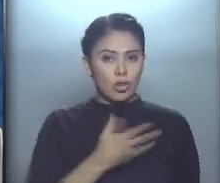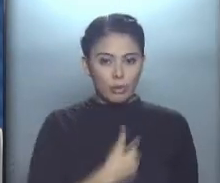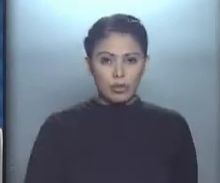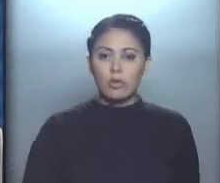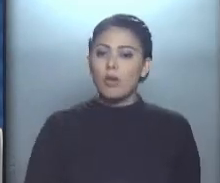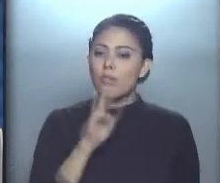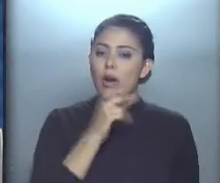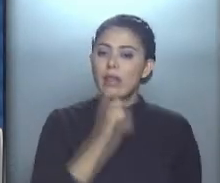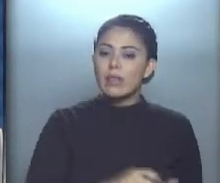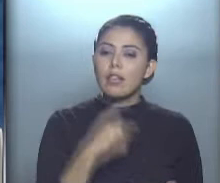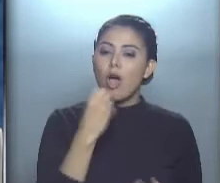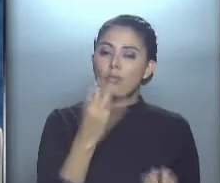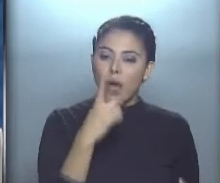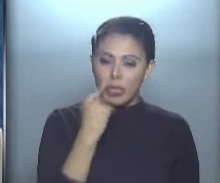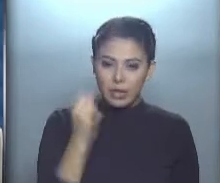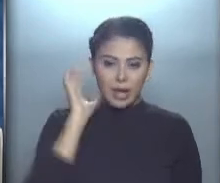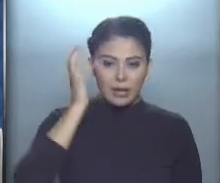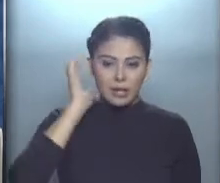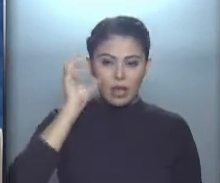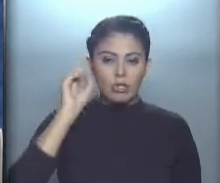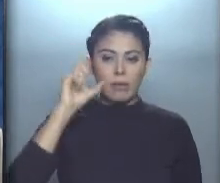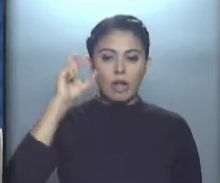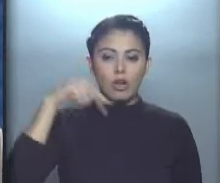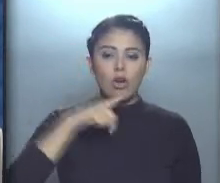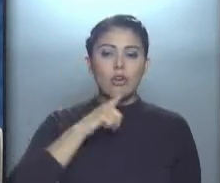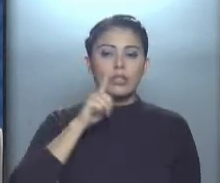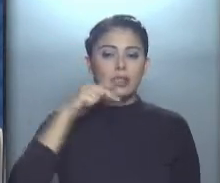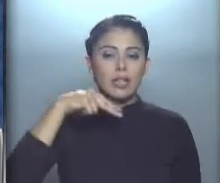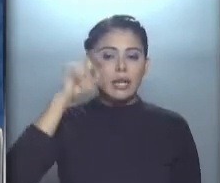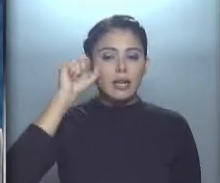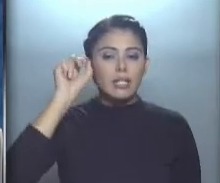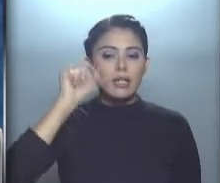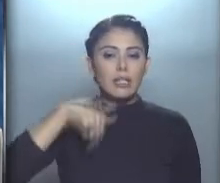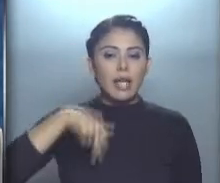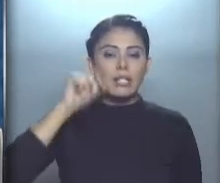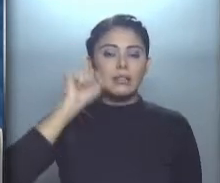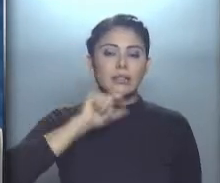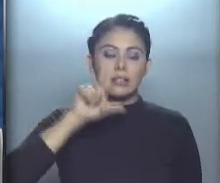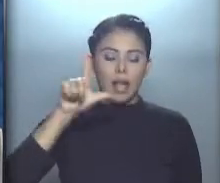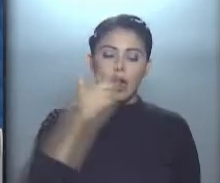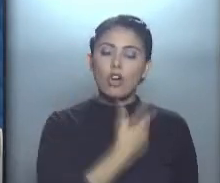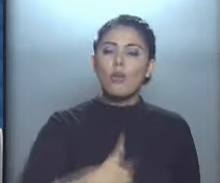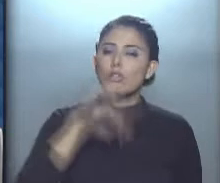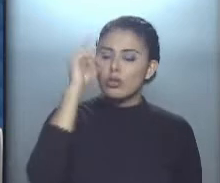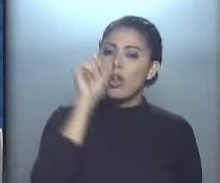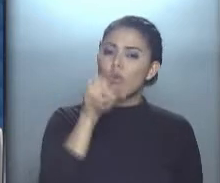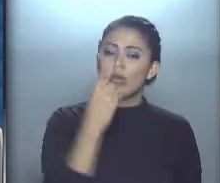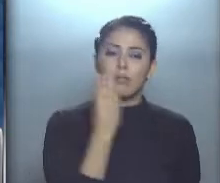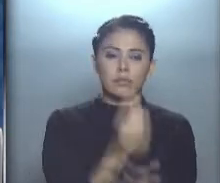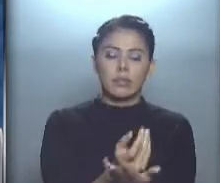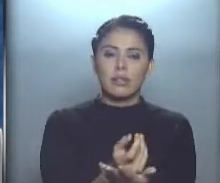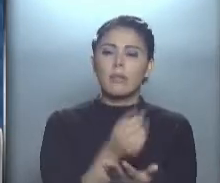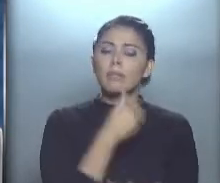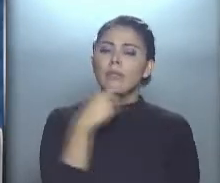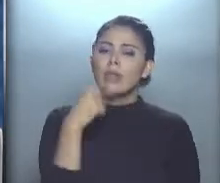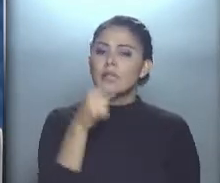Buen día. Soy Marcela Ojeda, Radio Continental. ¿Confirma el Gobierno Nacional, en su voz como jefe de gabinete de ministros, que